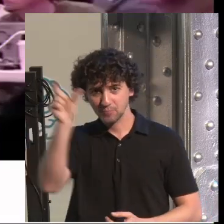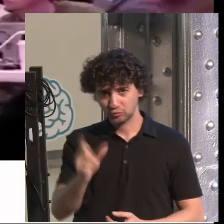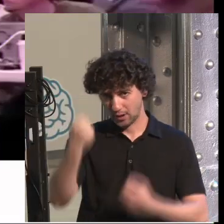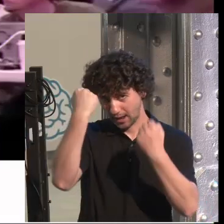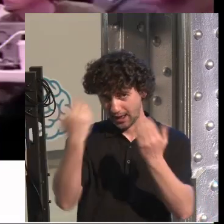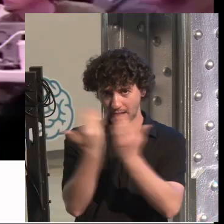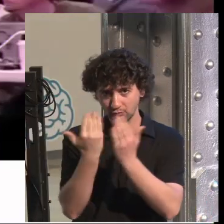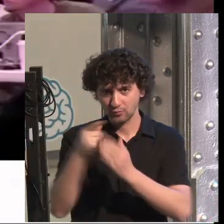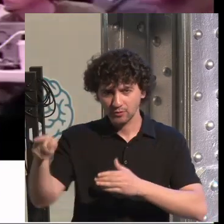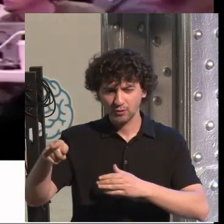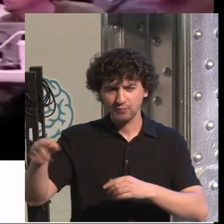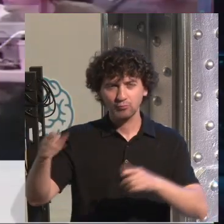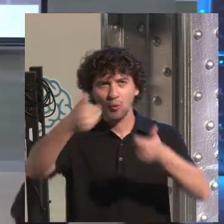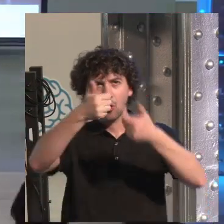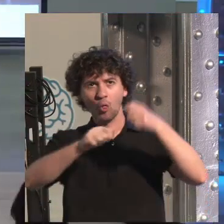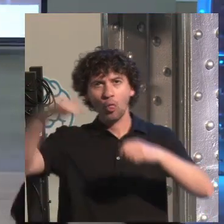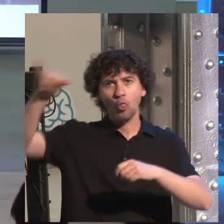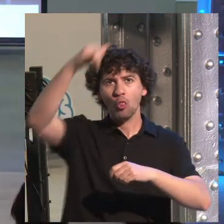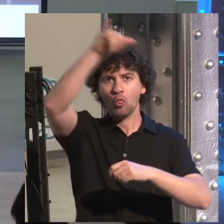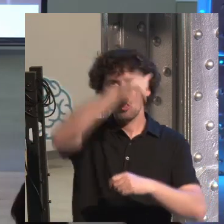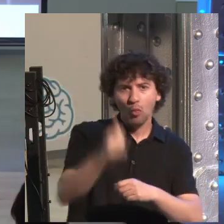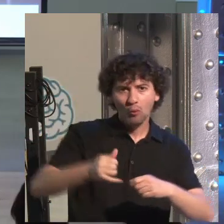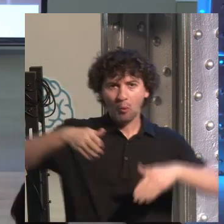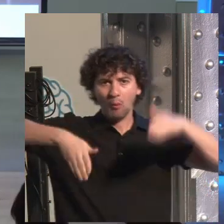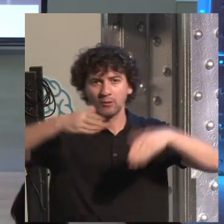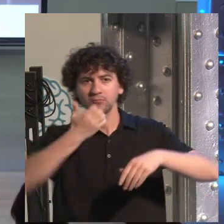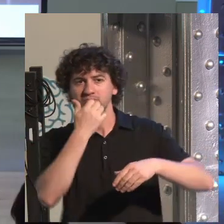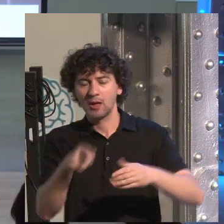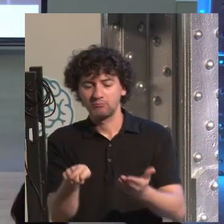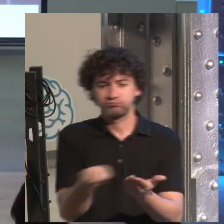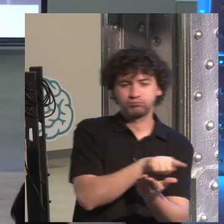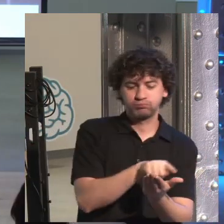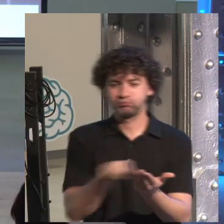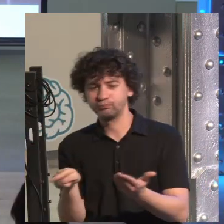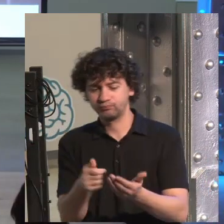simplemente pensando si el dron debería ir hacia arriba, hacia abajo, hacia la derecha o hacia la izquierda.